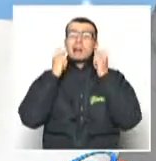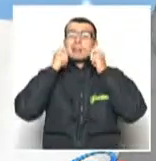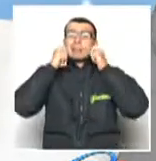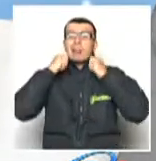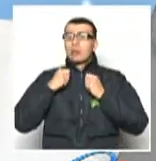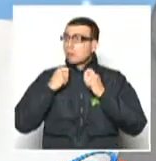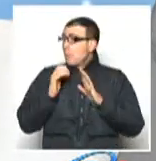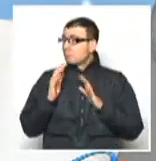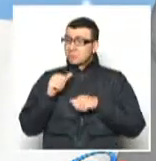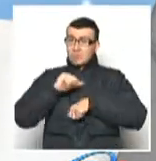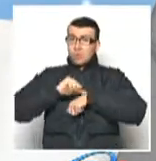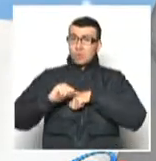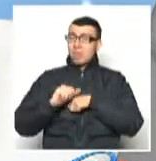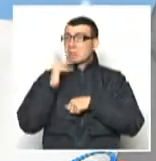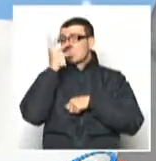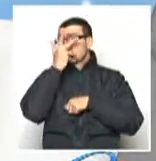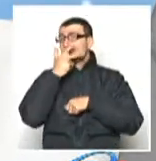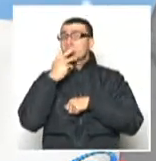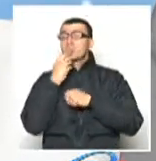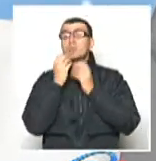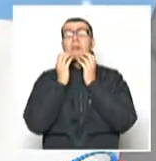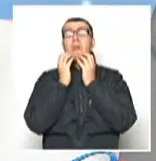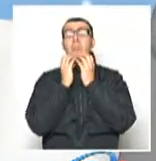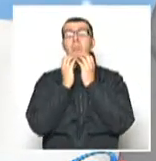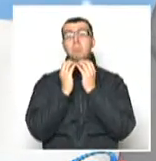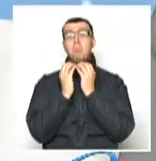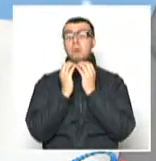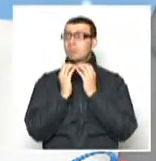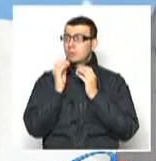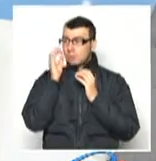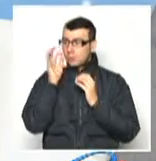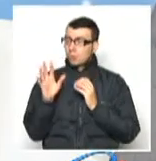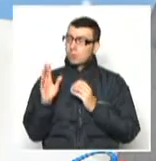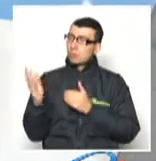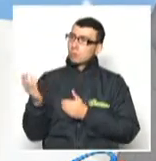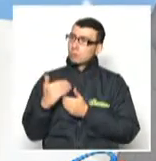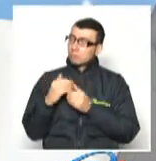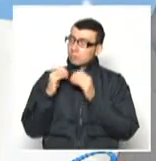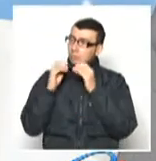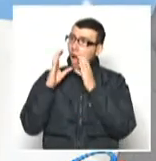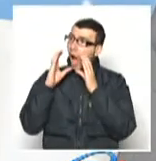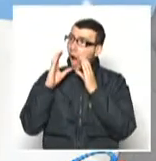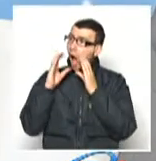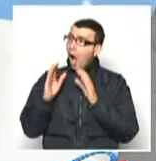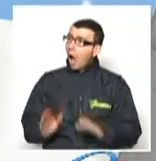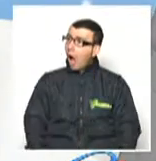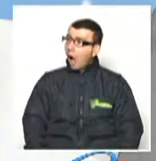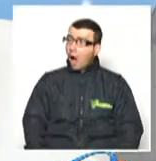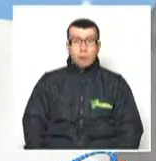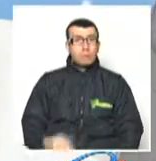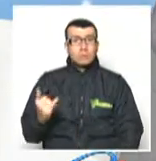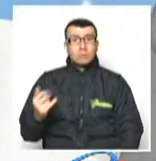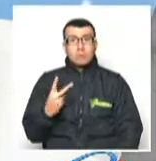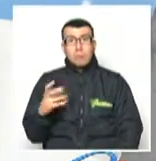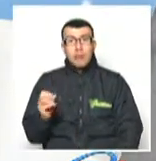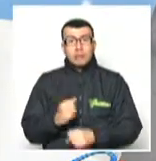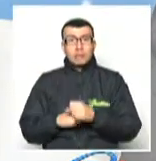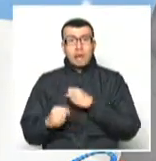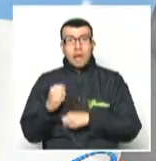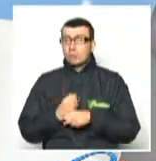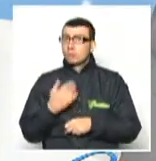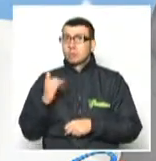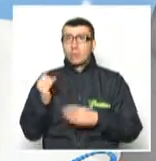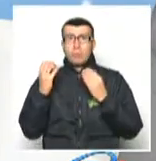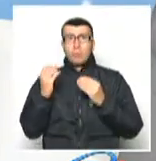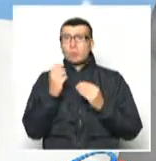a que le haga una cirugía estética del mentón, cualquier cosa, y cuando me abren la boca resulta que son personas que desde los 20, 25 le han hecho una